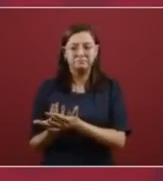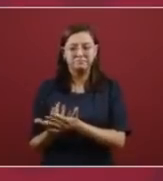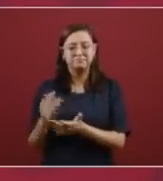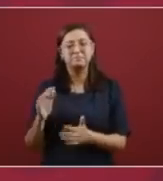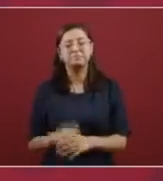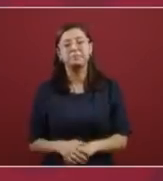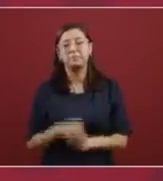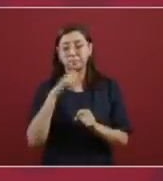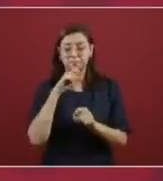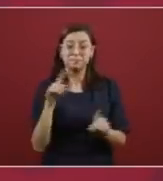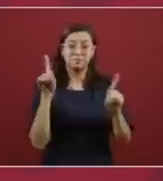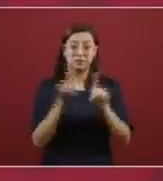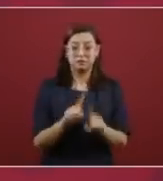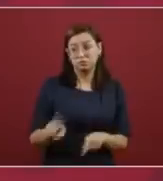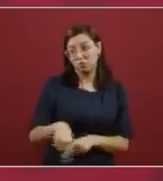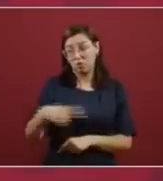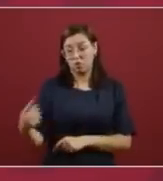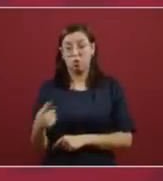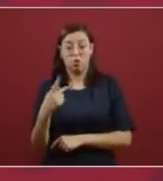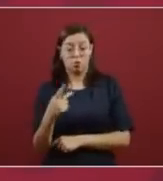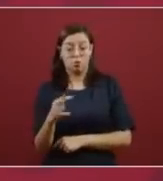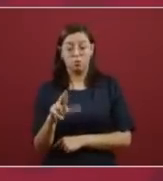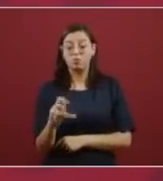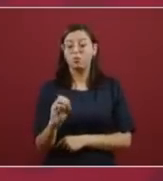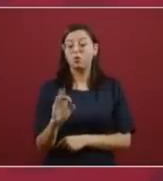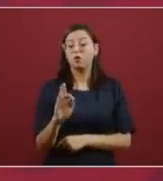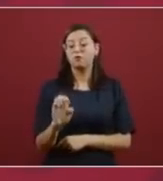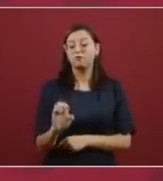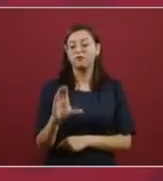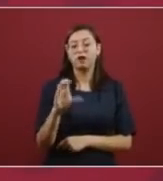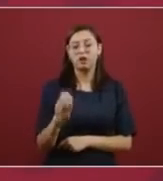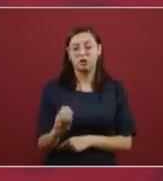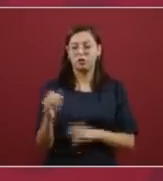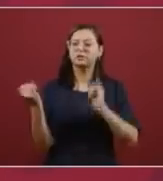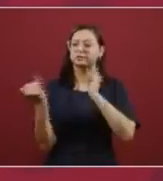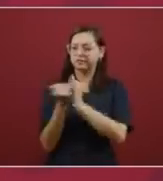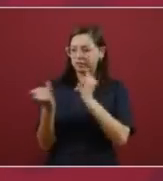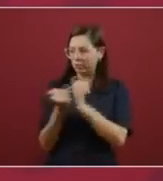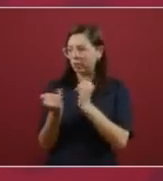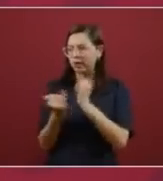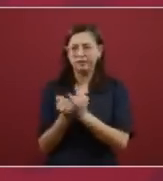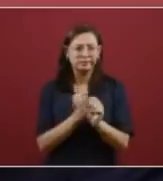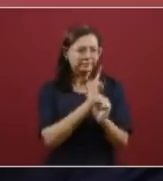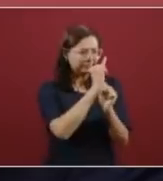Profeco está haciendo un levantamiento